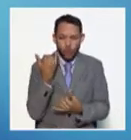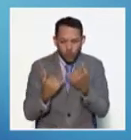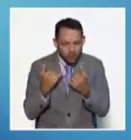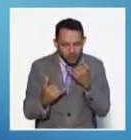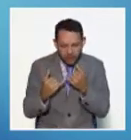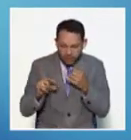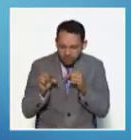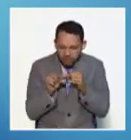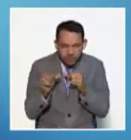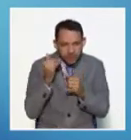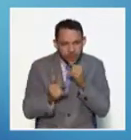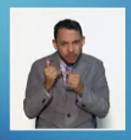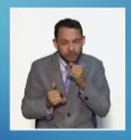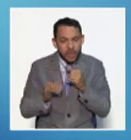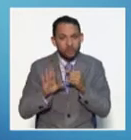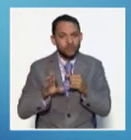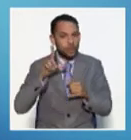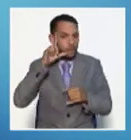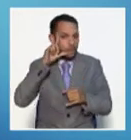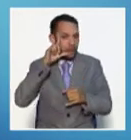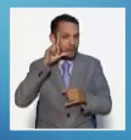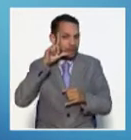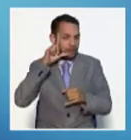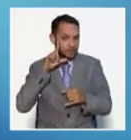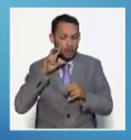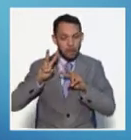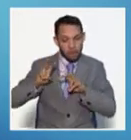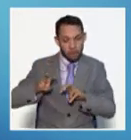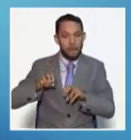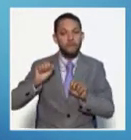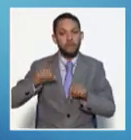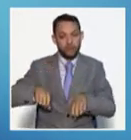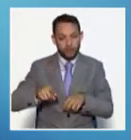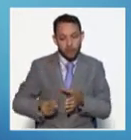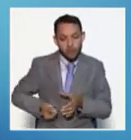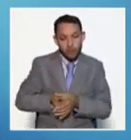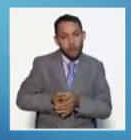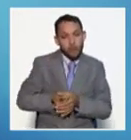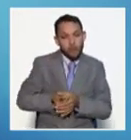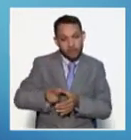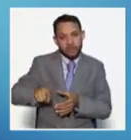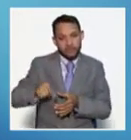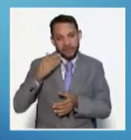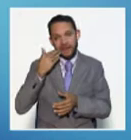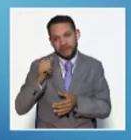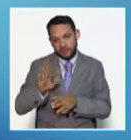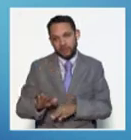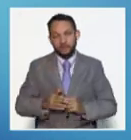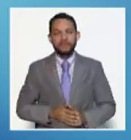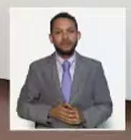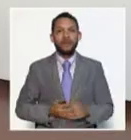una parte de la vagina y pues allí no se observa pero tenemos también la vulva bueno doctor aquí hoy